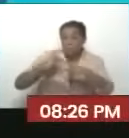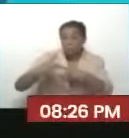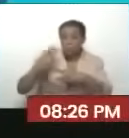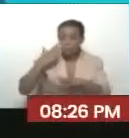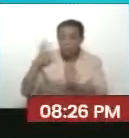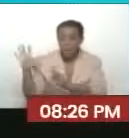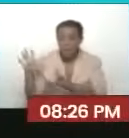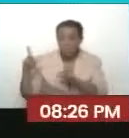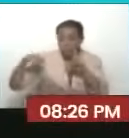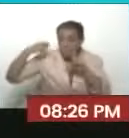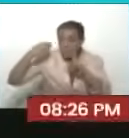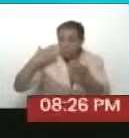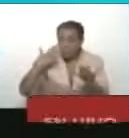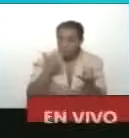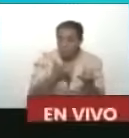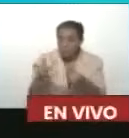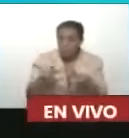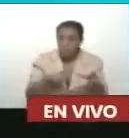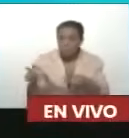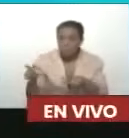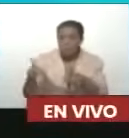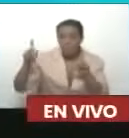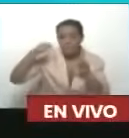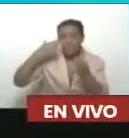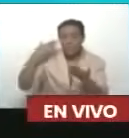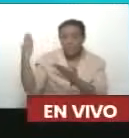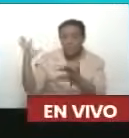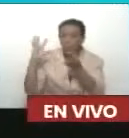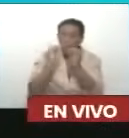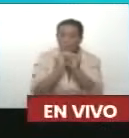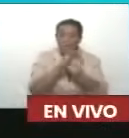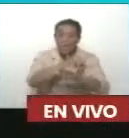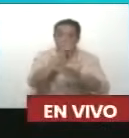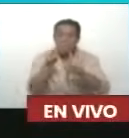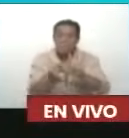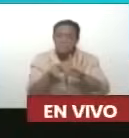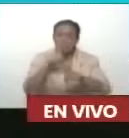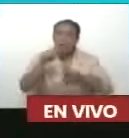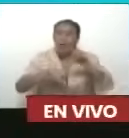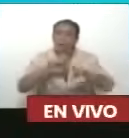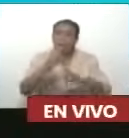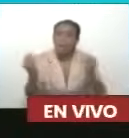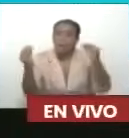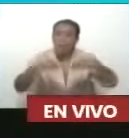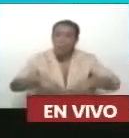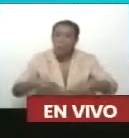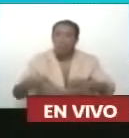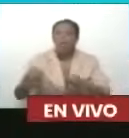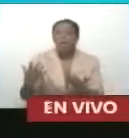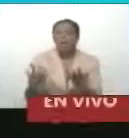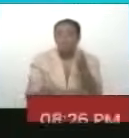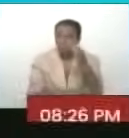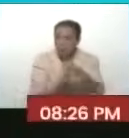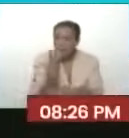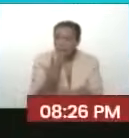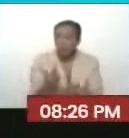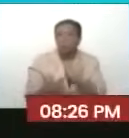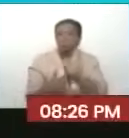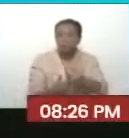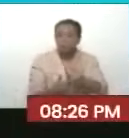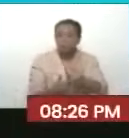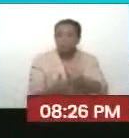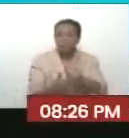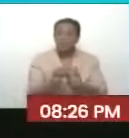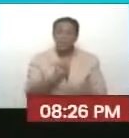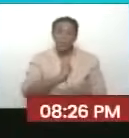tiene? Me tiene el videito ya resumido de los 5 consensos que hemos encontrado en el camino y que expresan la